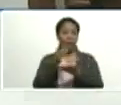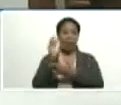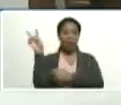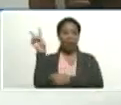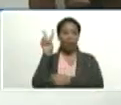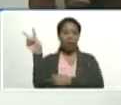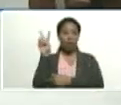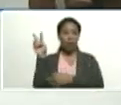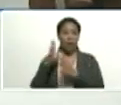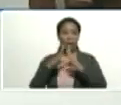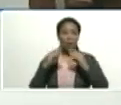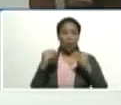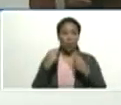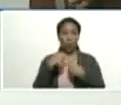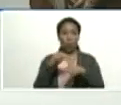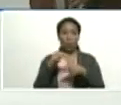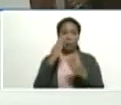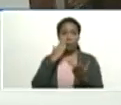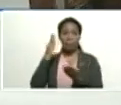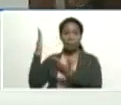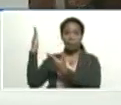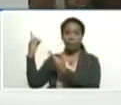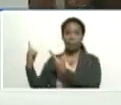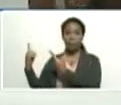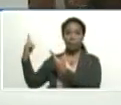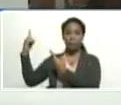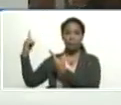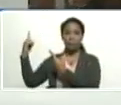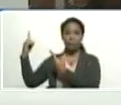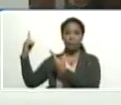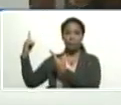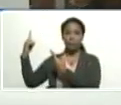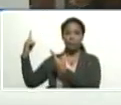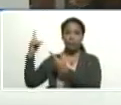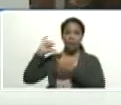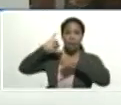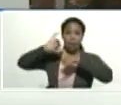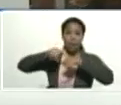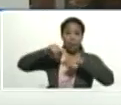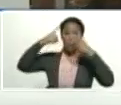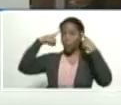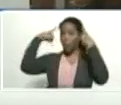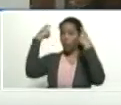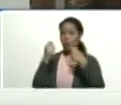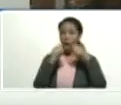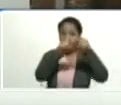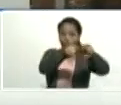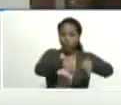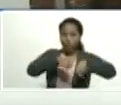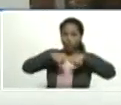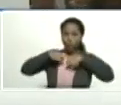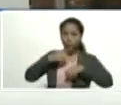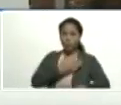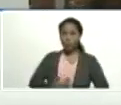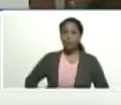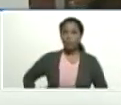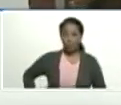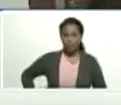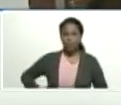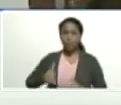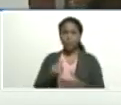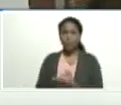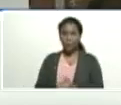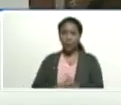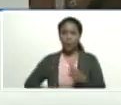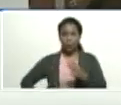venezolano a todo nivel. Allá está Gabriel González, ingeniero agrónomo y presidente de la fundación.